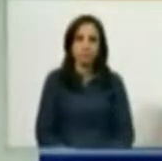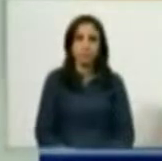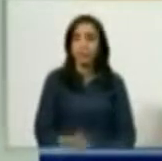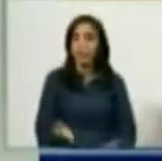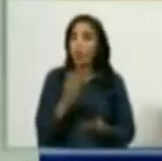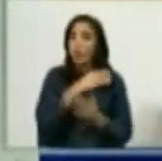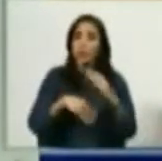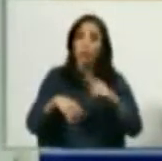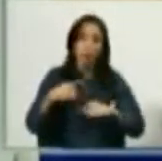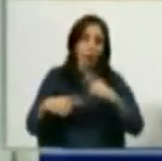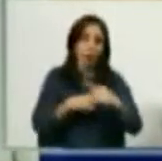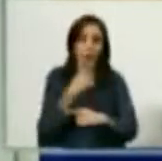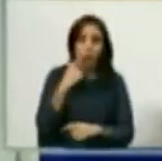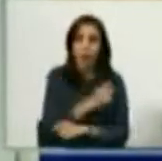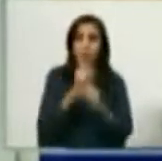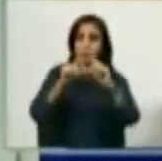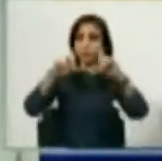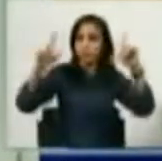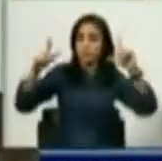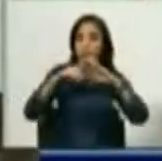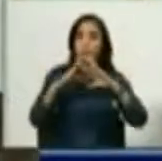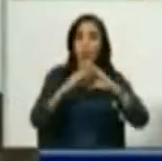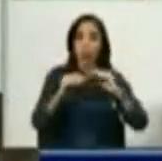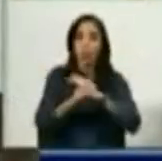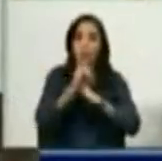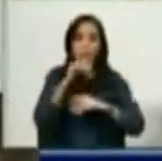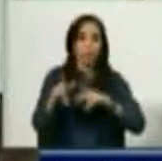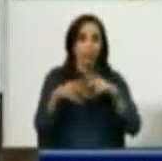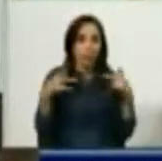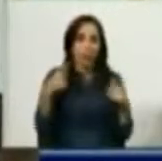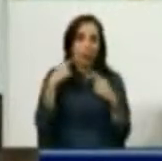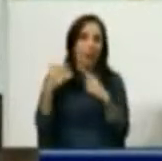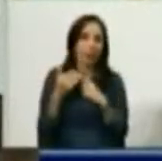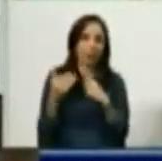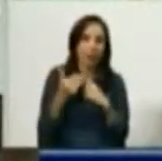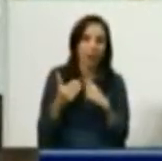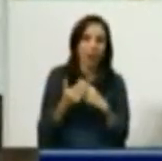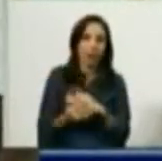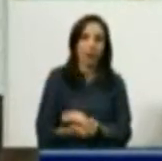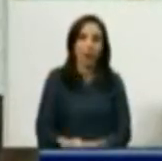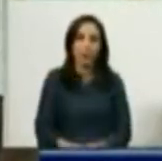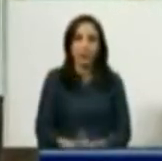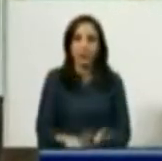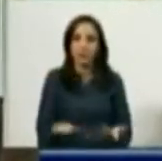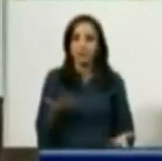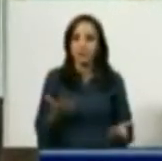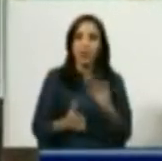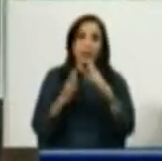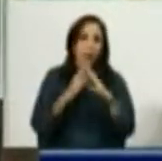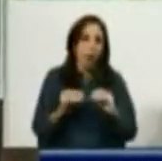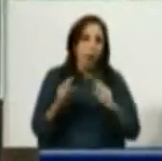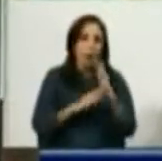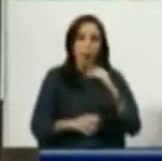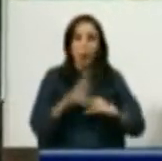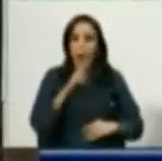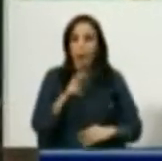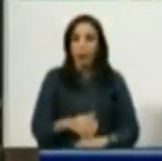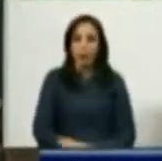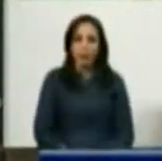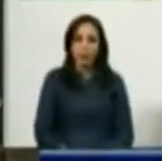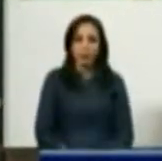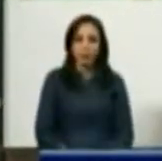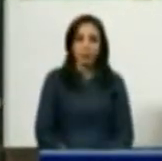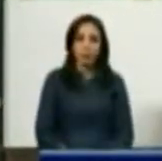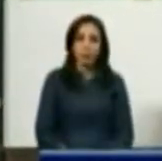somos titulares en todos los medios todos los medios nos atacan a todos los niveles a todos los niveles